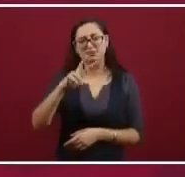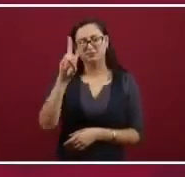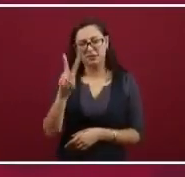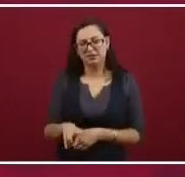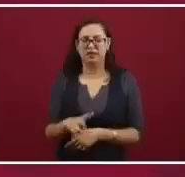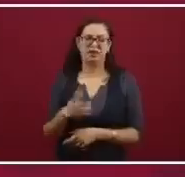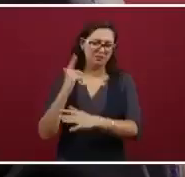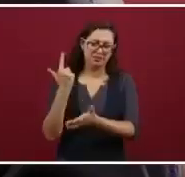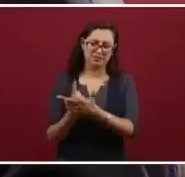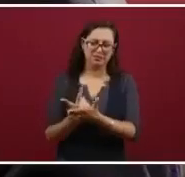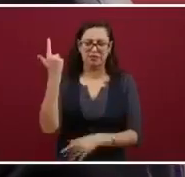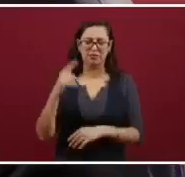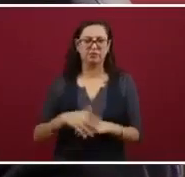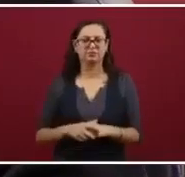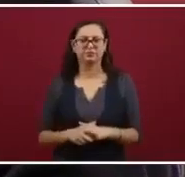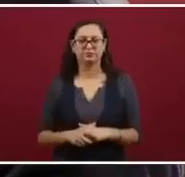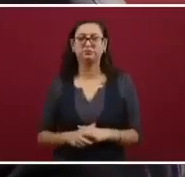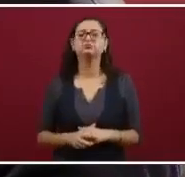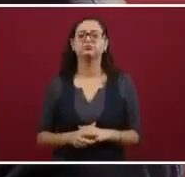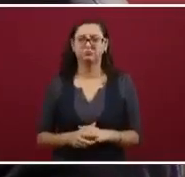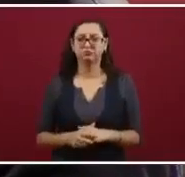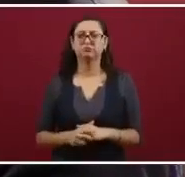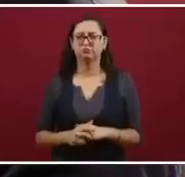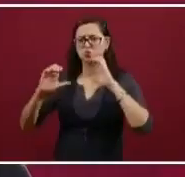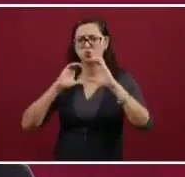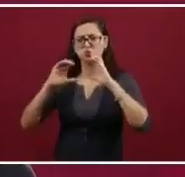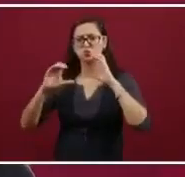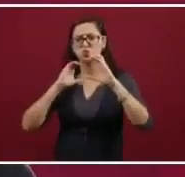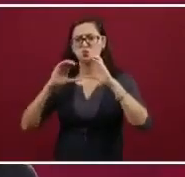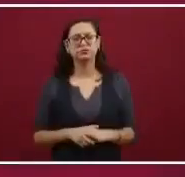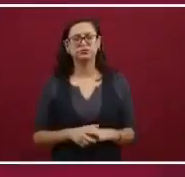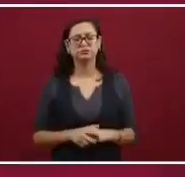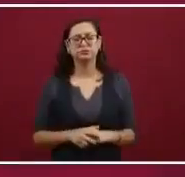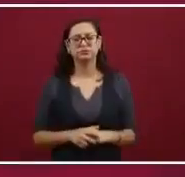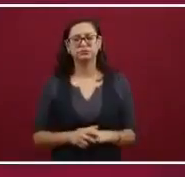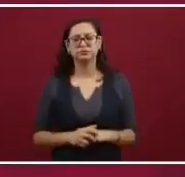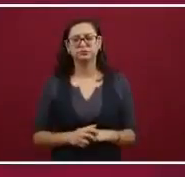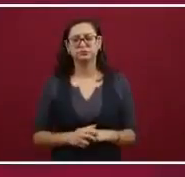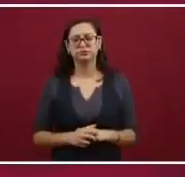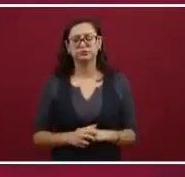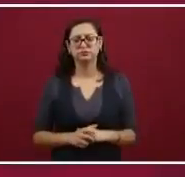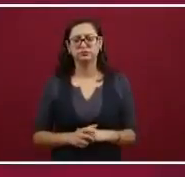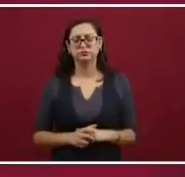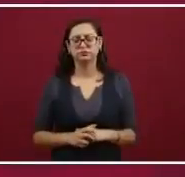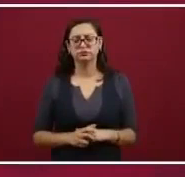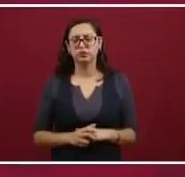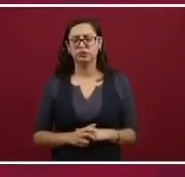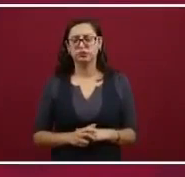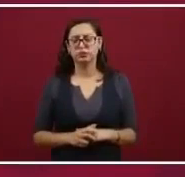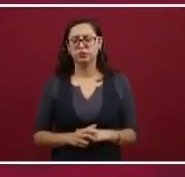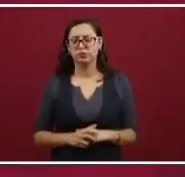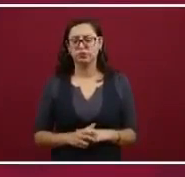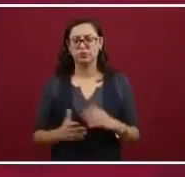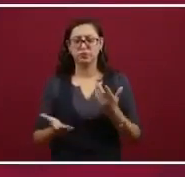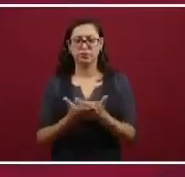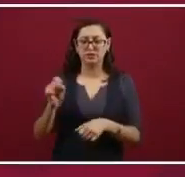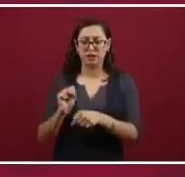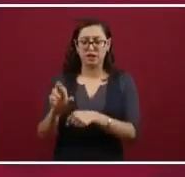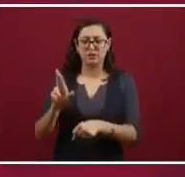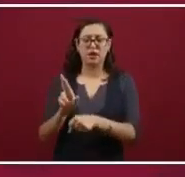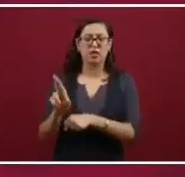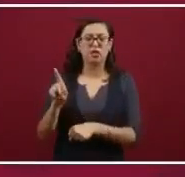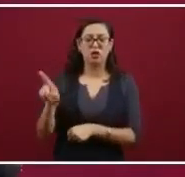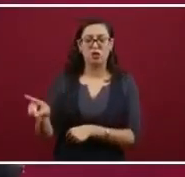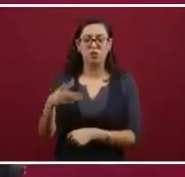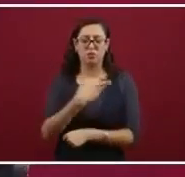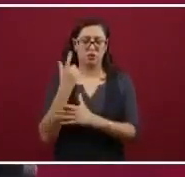fondo del problema. Entonces, sí tenemos comunicación. Ahora que tomó posición el nuevo presidente de El Salvador, se